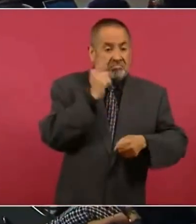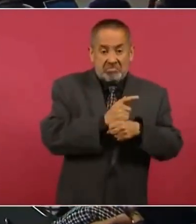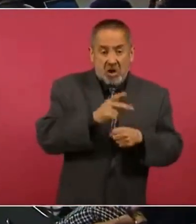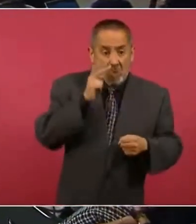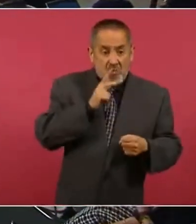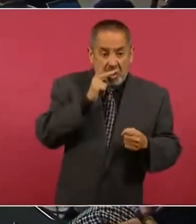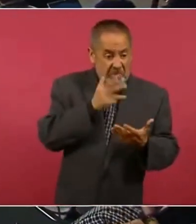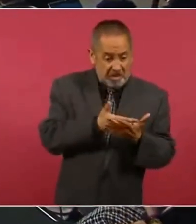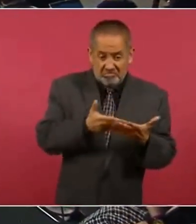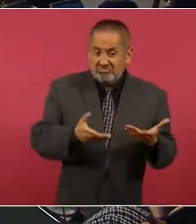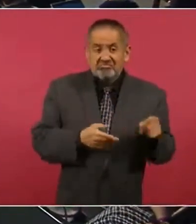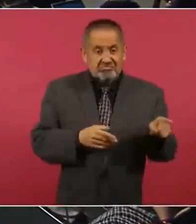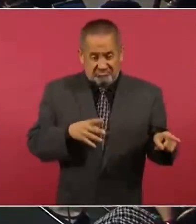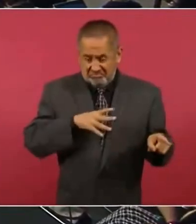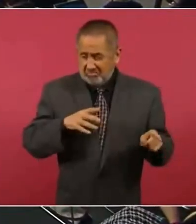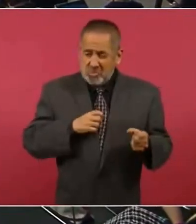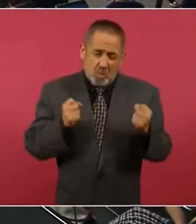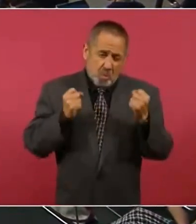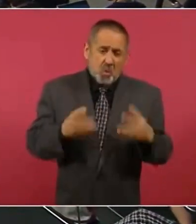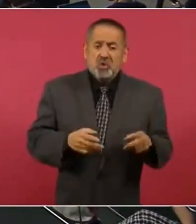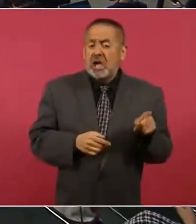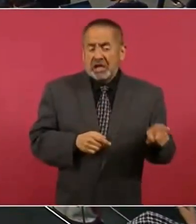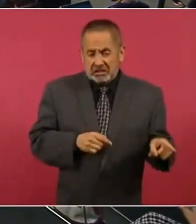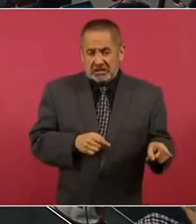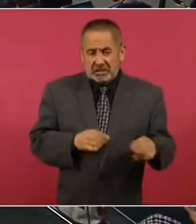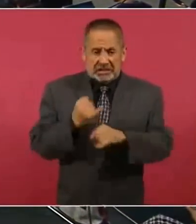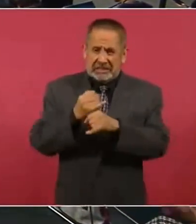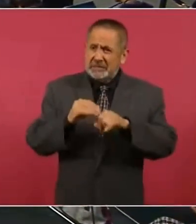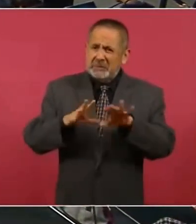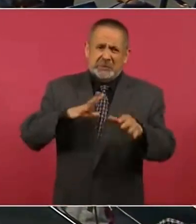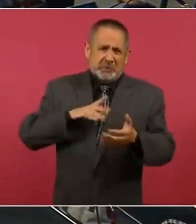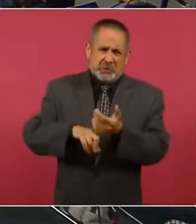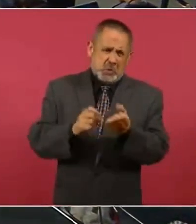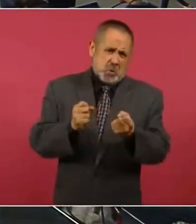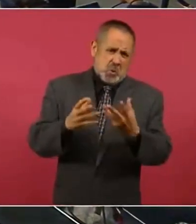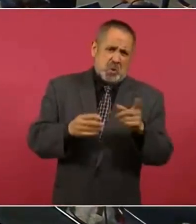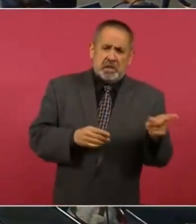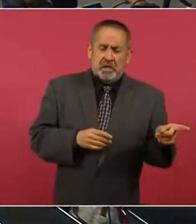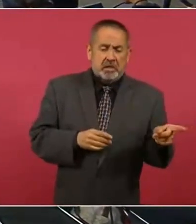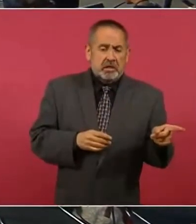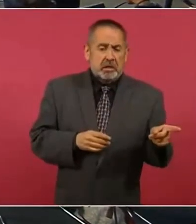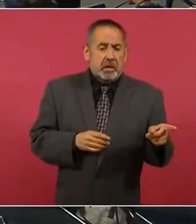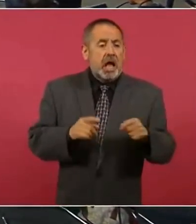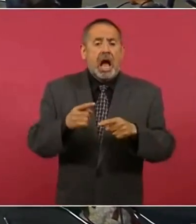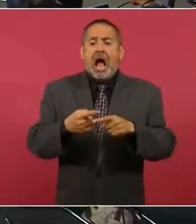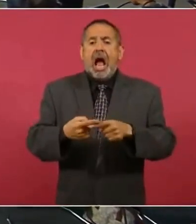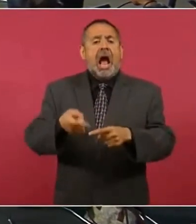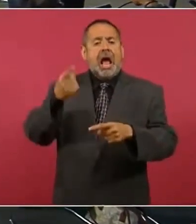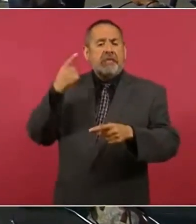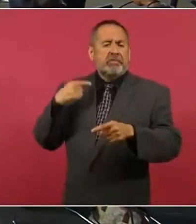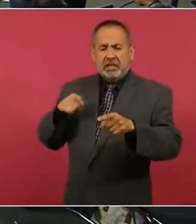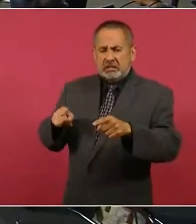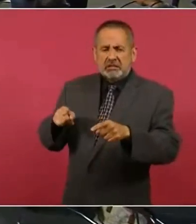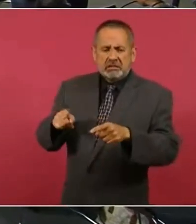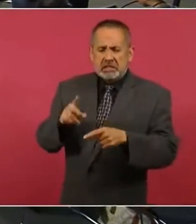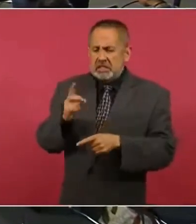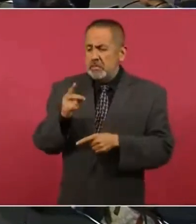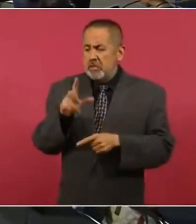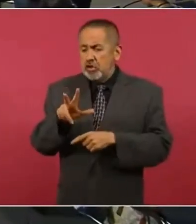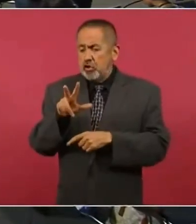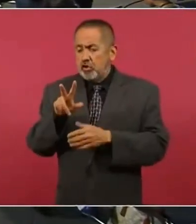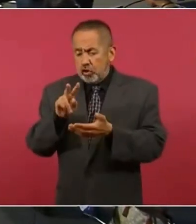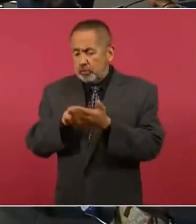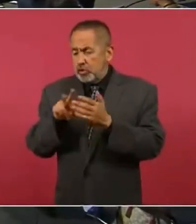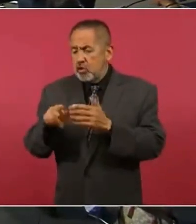de su operación criminal abunda en las redes sociales, incluso desde antes que comenzara su administración en diciembre del